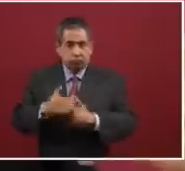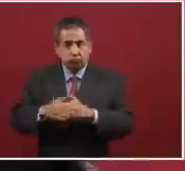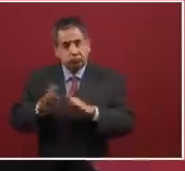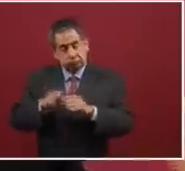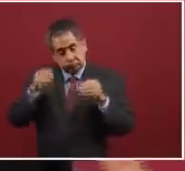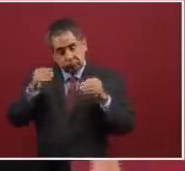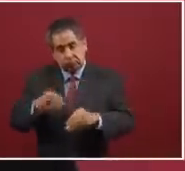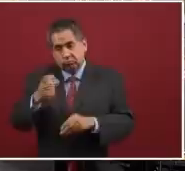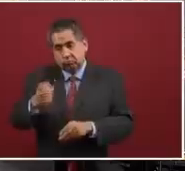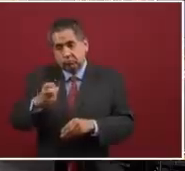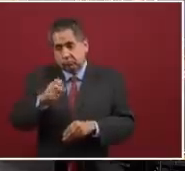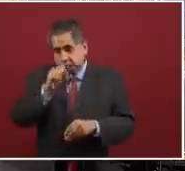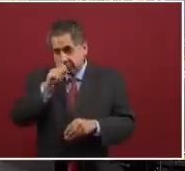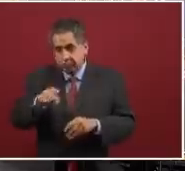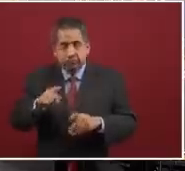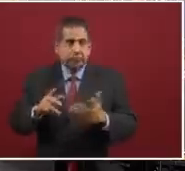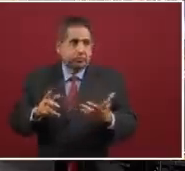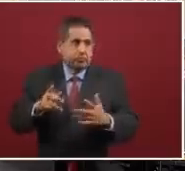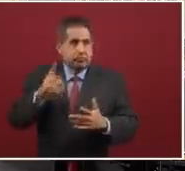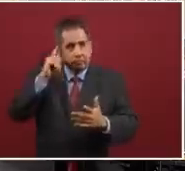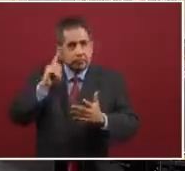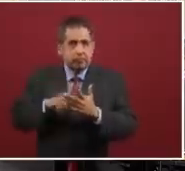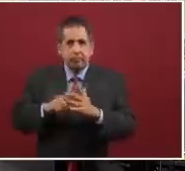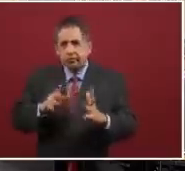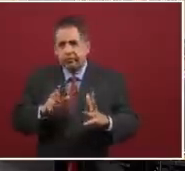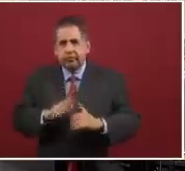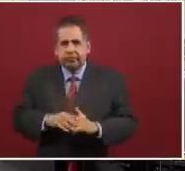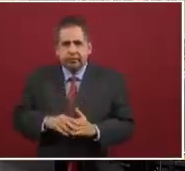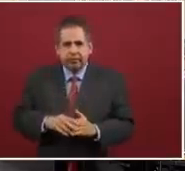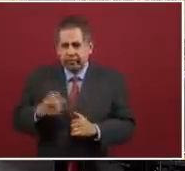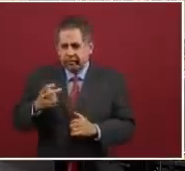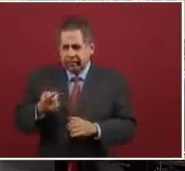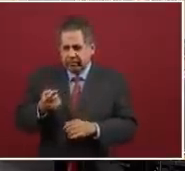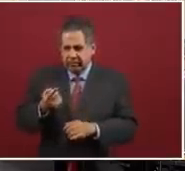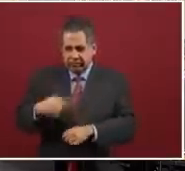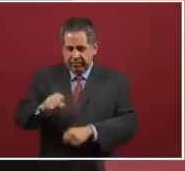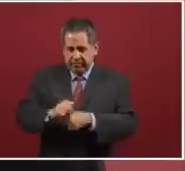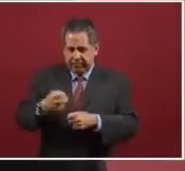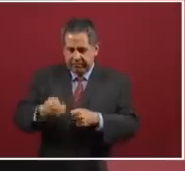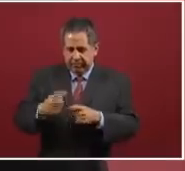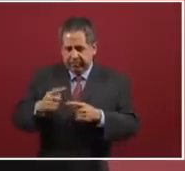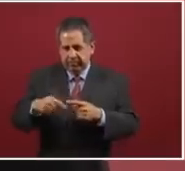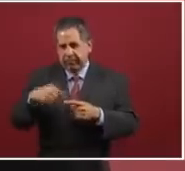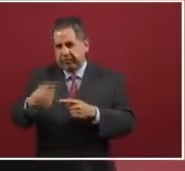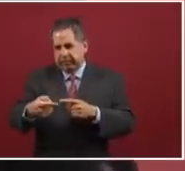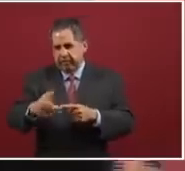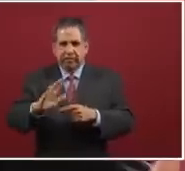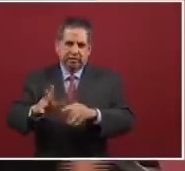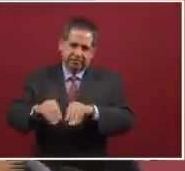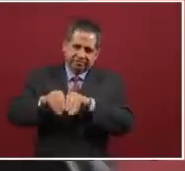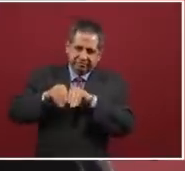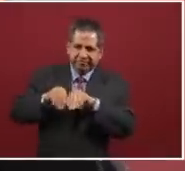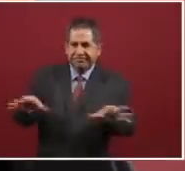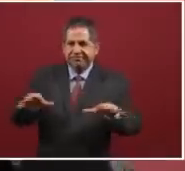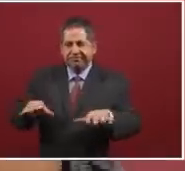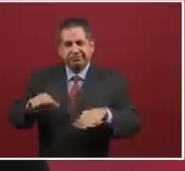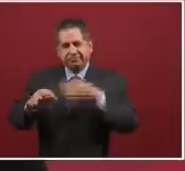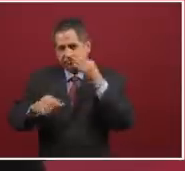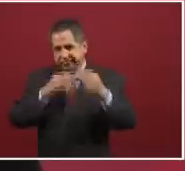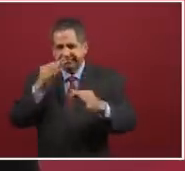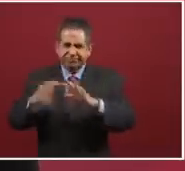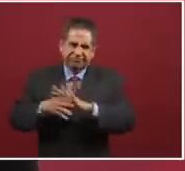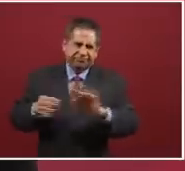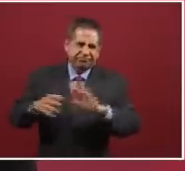eso. Yo creo que para esta semana o la próxima ya iniciamos todo este